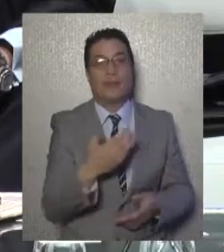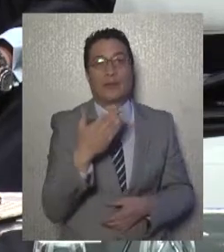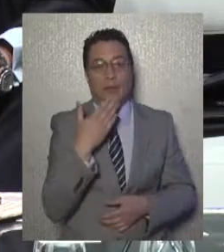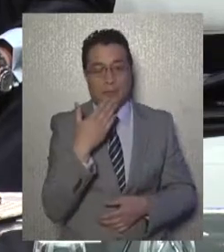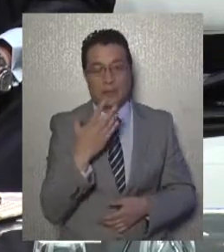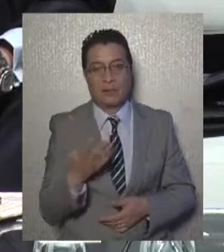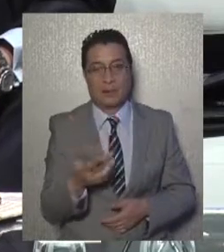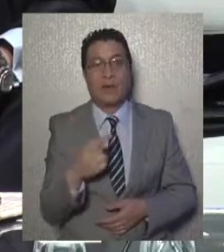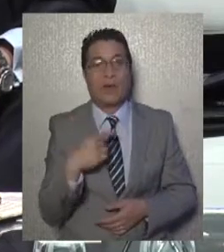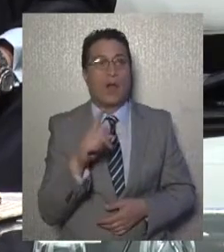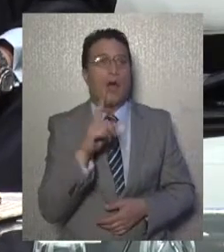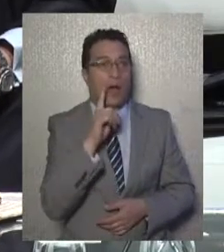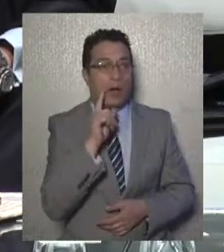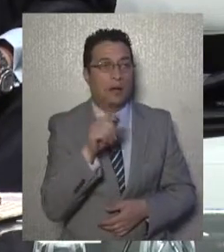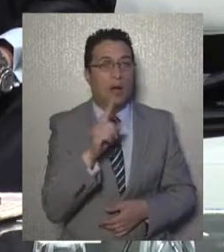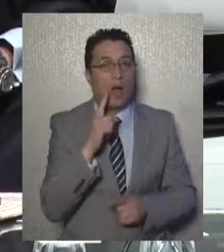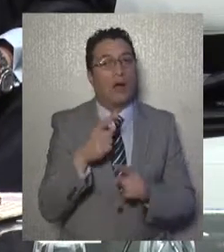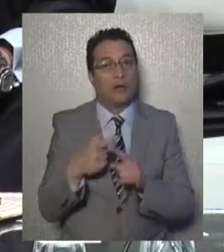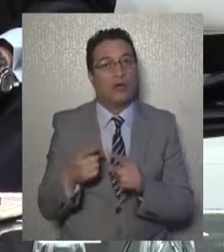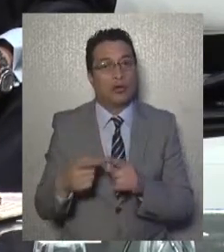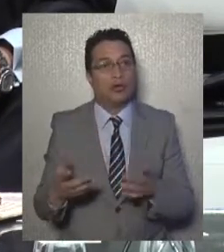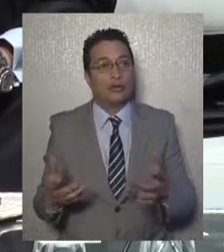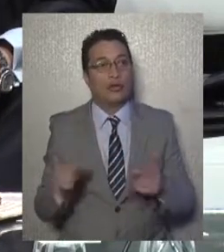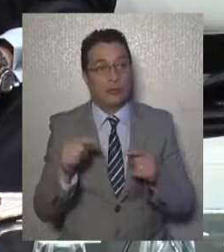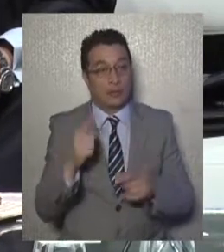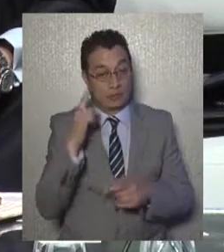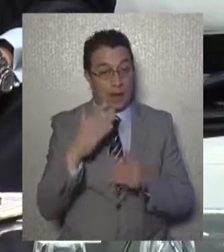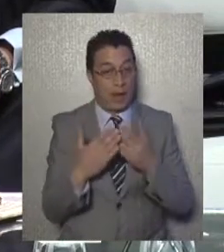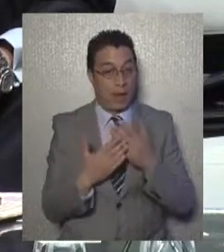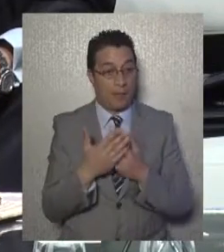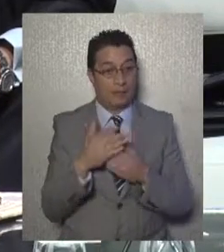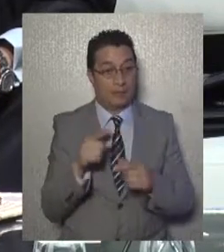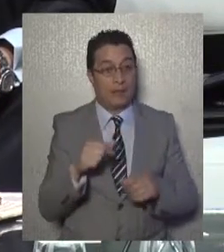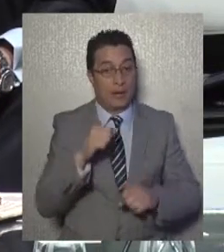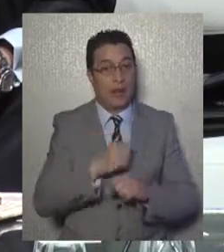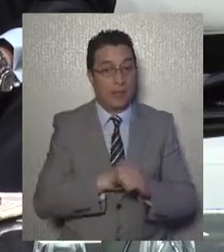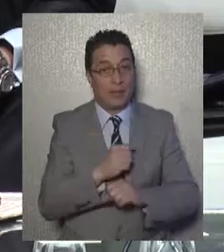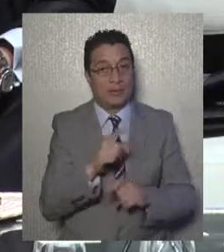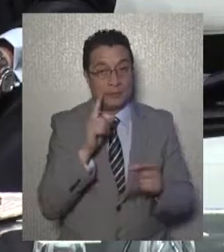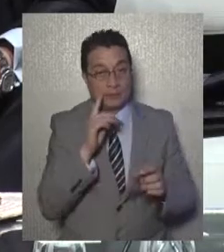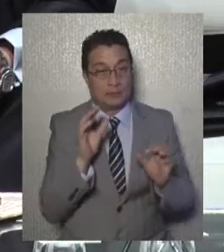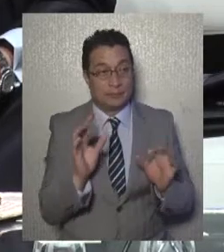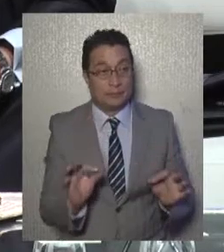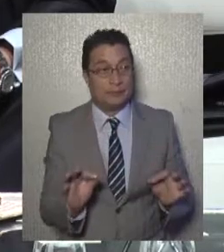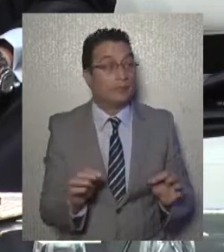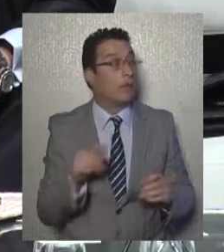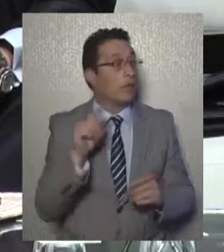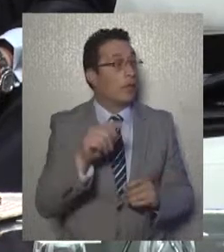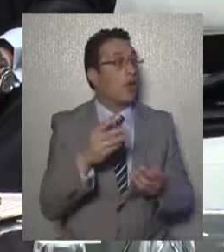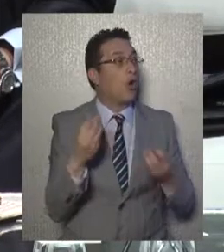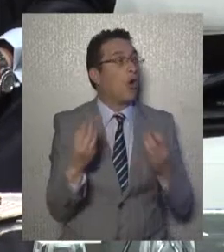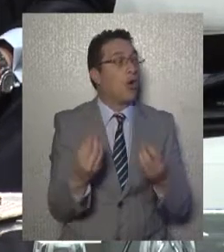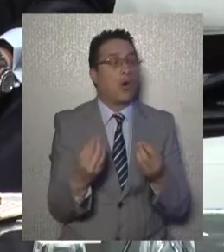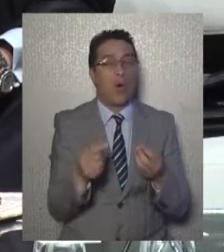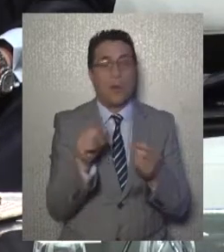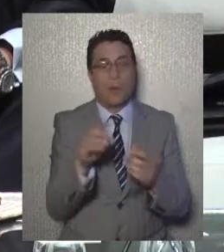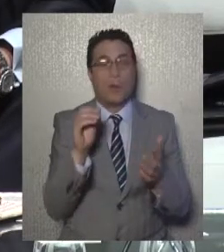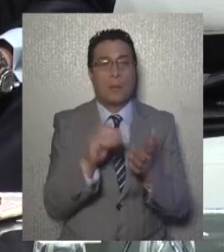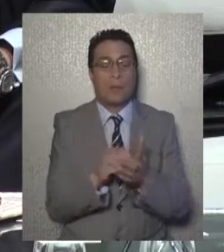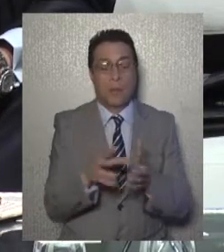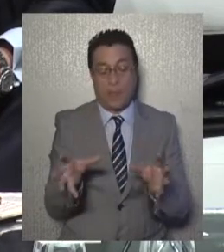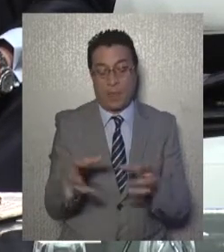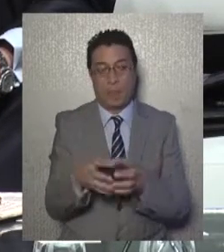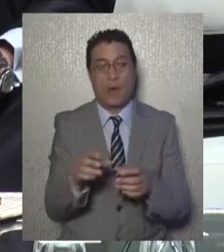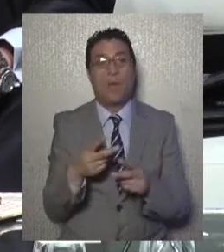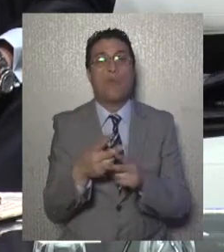que son un poquitito más distractivas, digámoslo de alguna manera, para no entrar en cosas más contingentes. ¿Cómo destrabar eso? ¿Cómo lograr que el sector público de